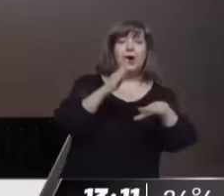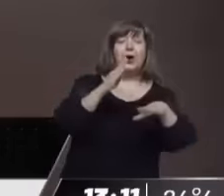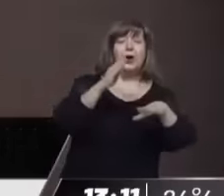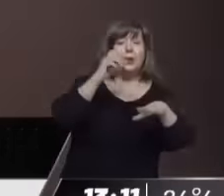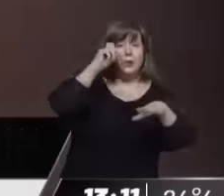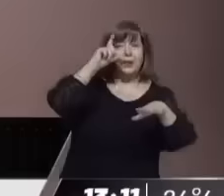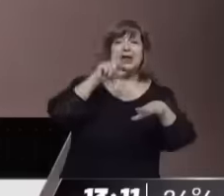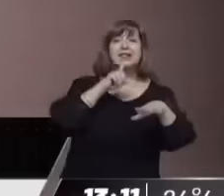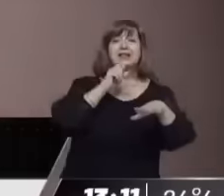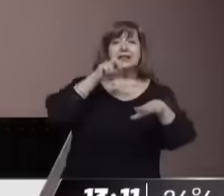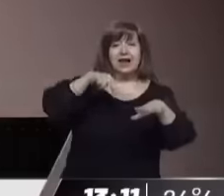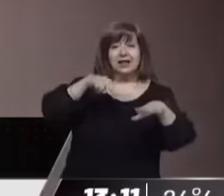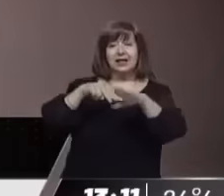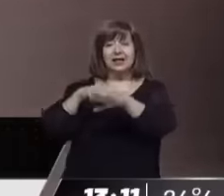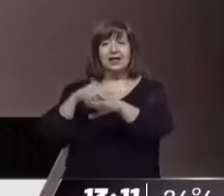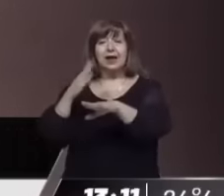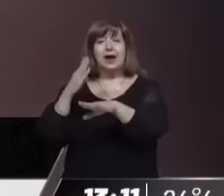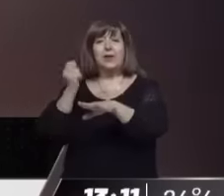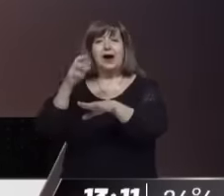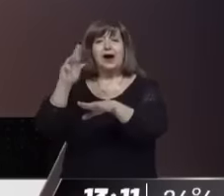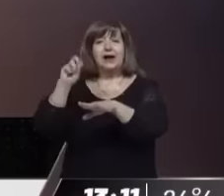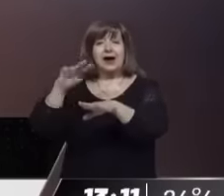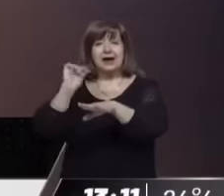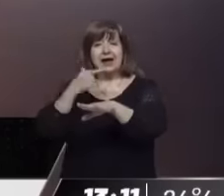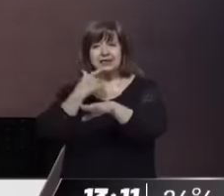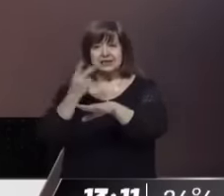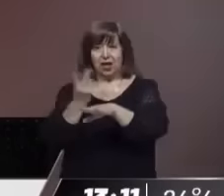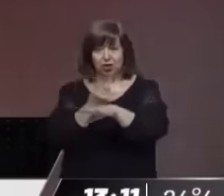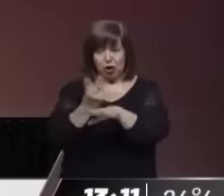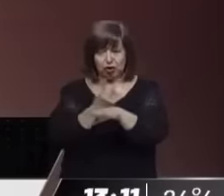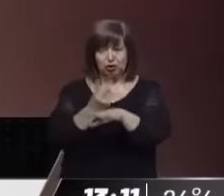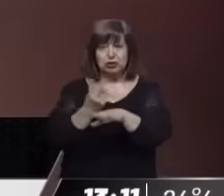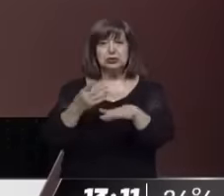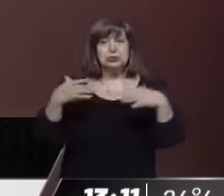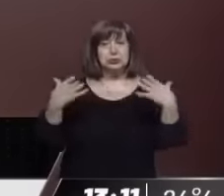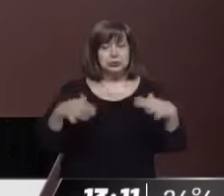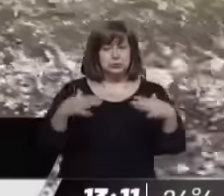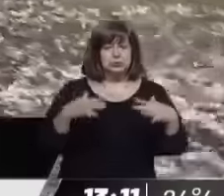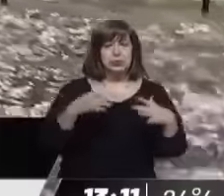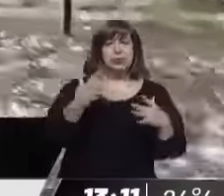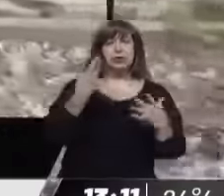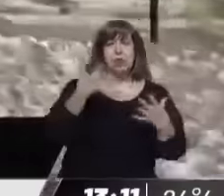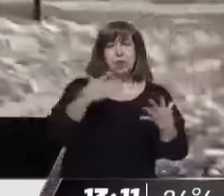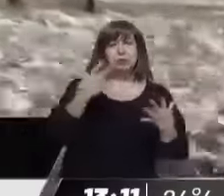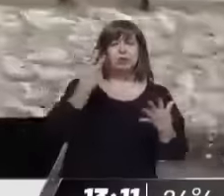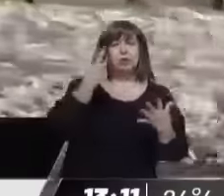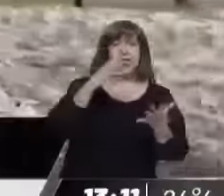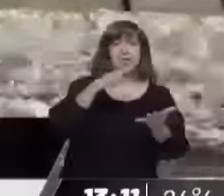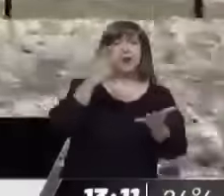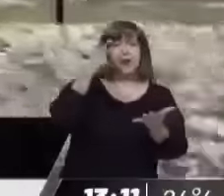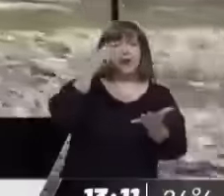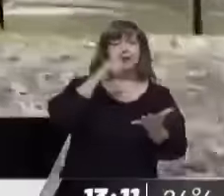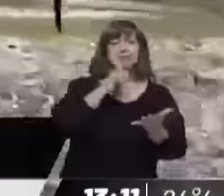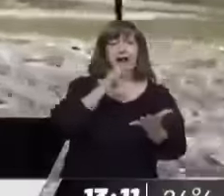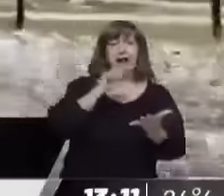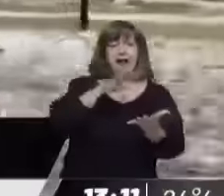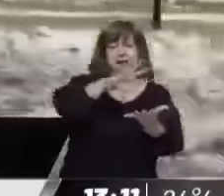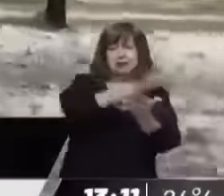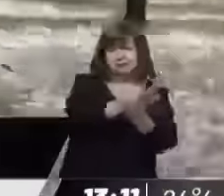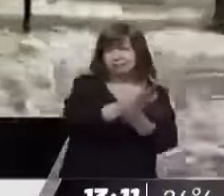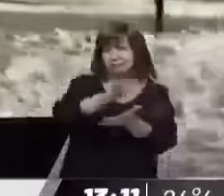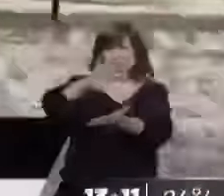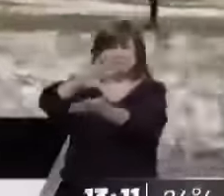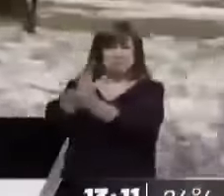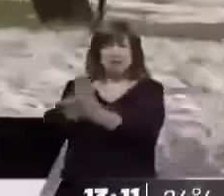A partir de esto, 4.000 hectáreas que verán disminuida su cosecha con perjuicios para 500 productores de la zona. Así lo contaban